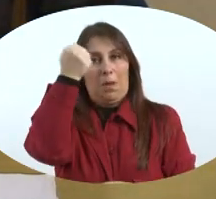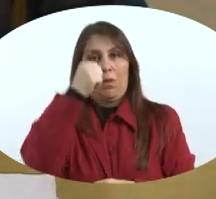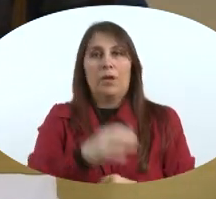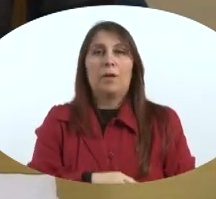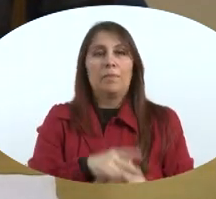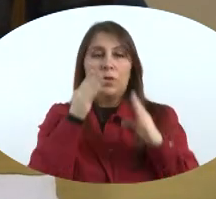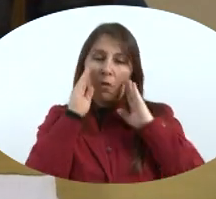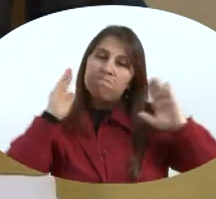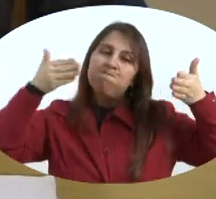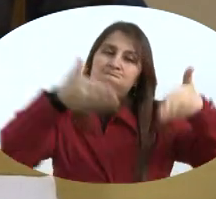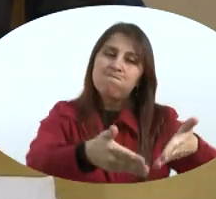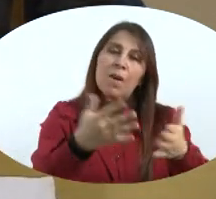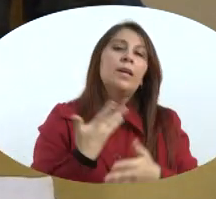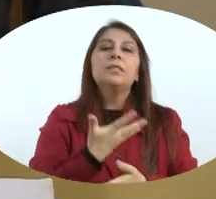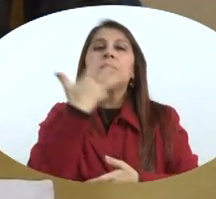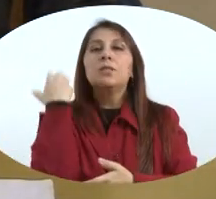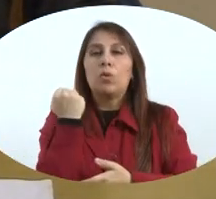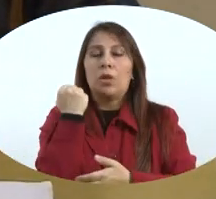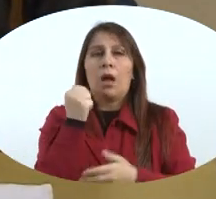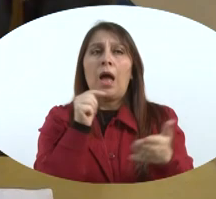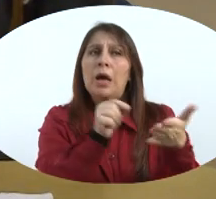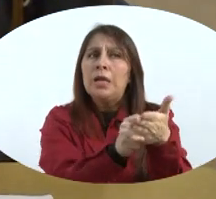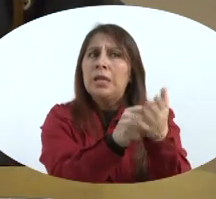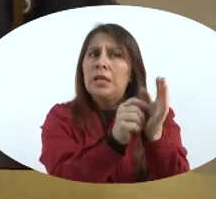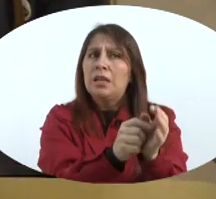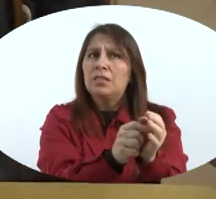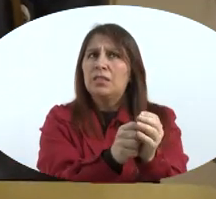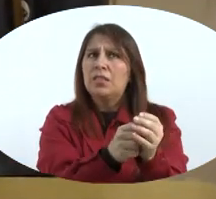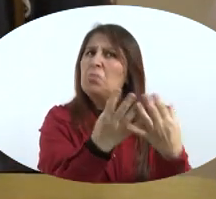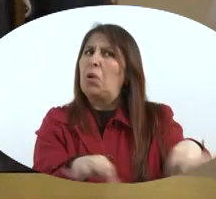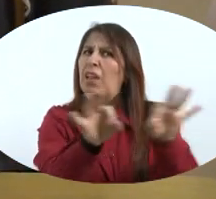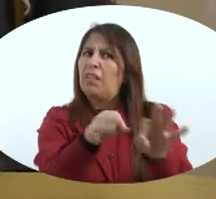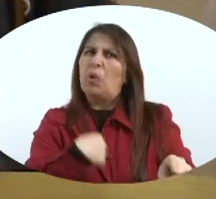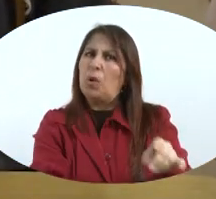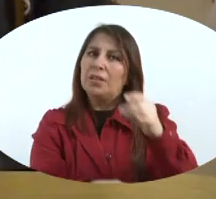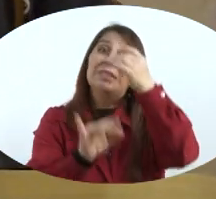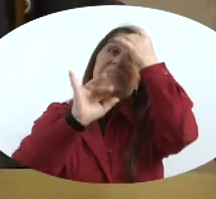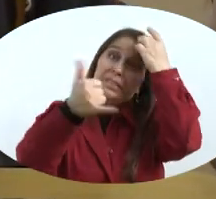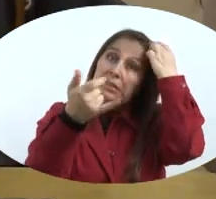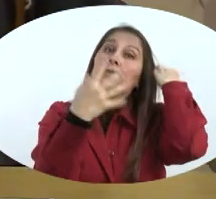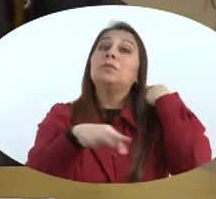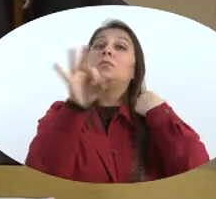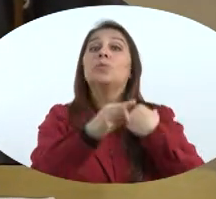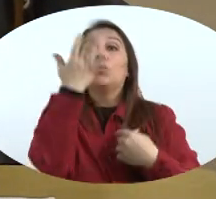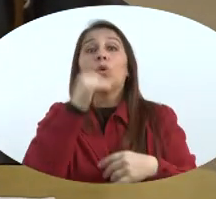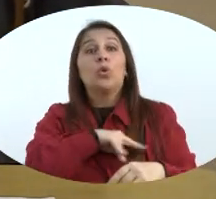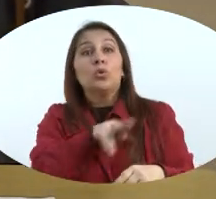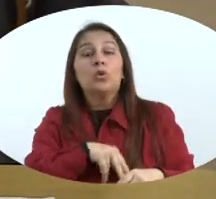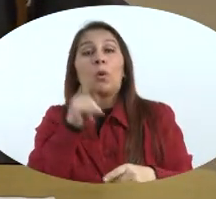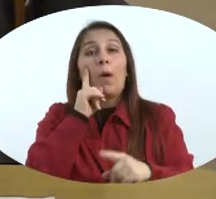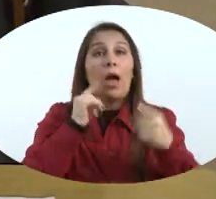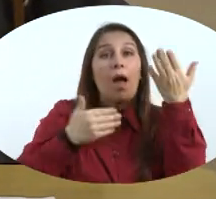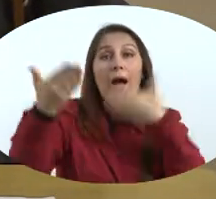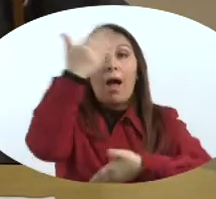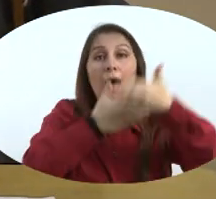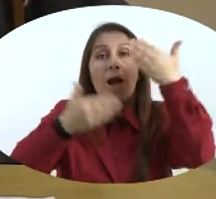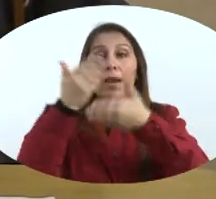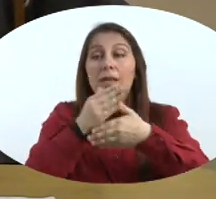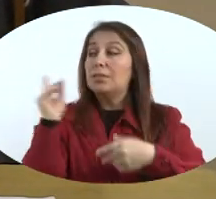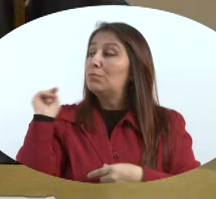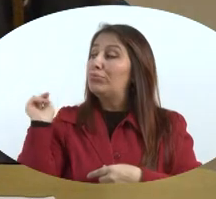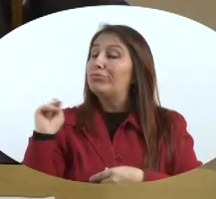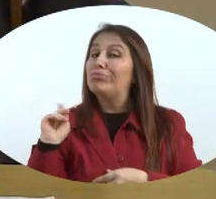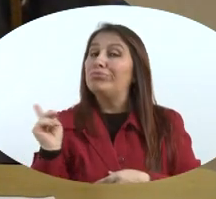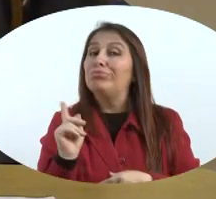de historia y esto es no es un detalle menor porque nos aventuramos a hacer un análisis una tesis del movimiento estudiantil colombiano